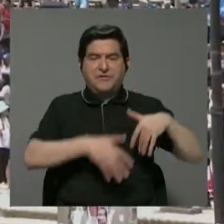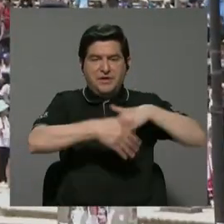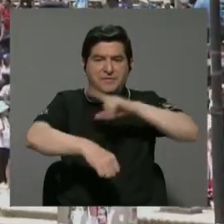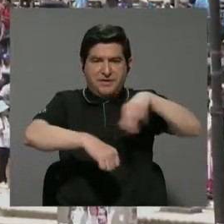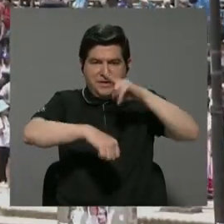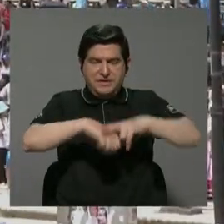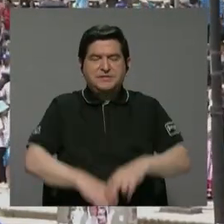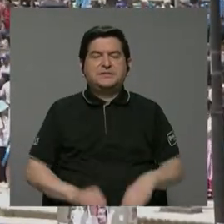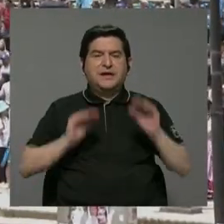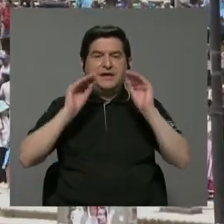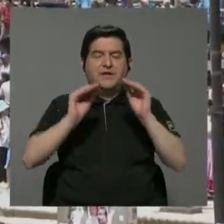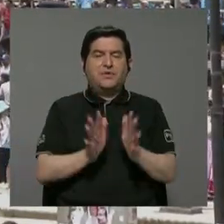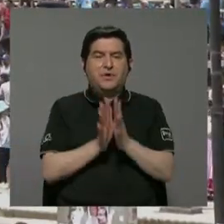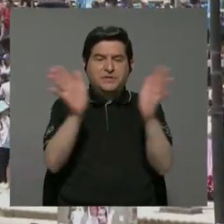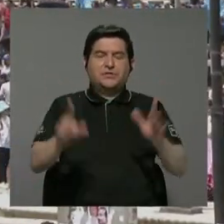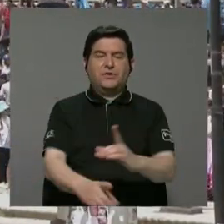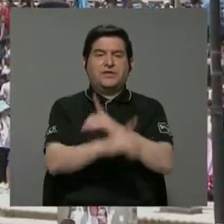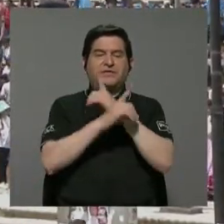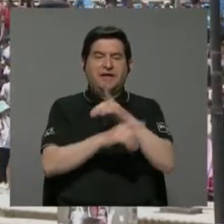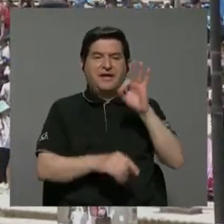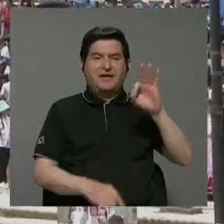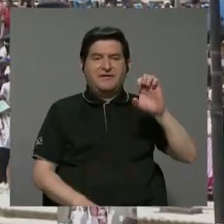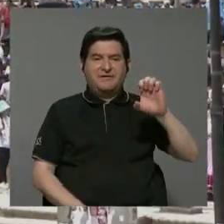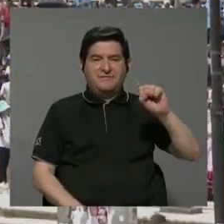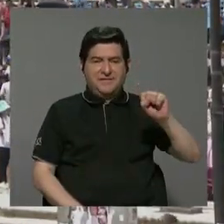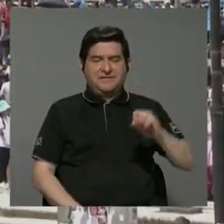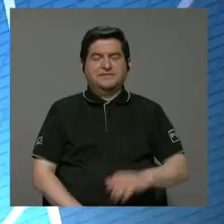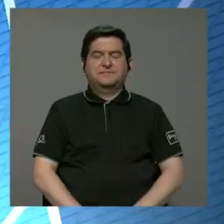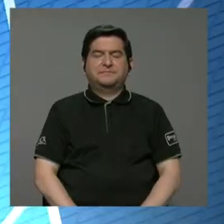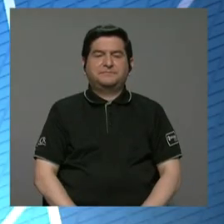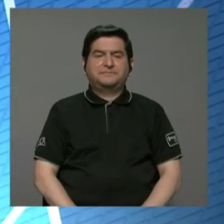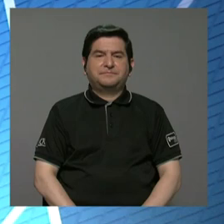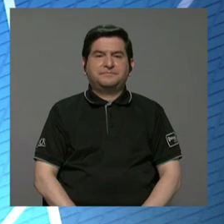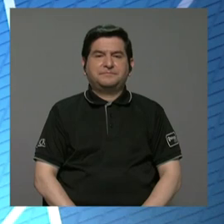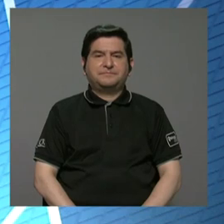por la Educación Pública y la Defensa del FES.